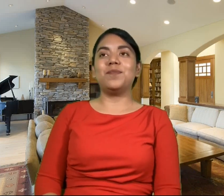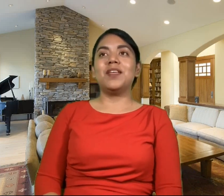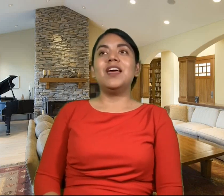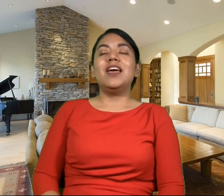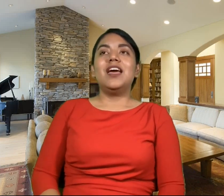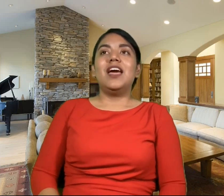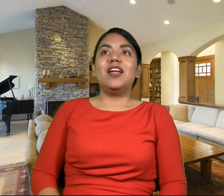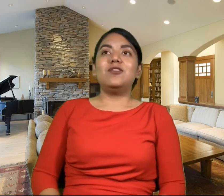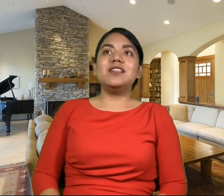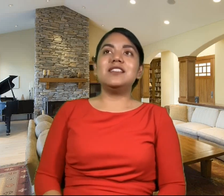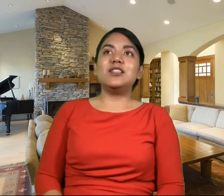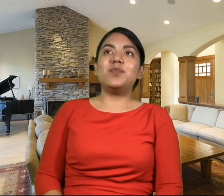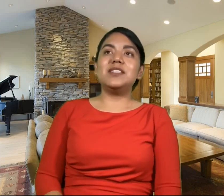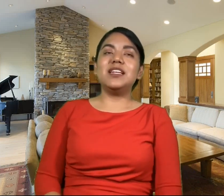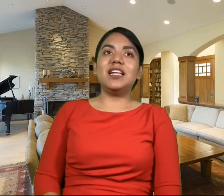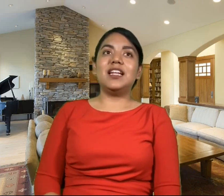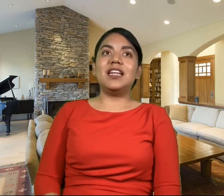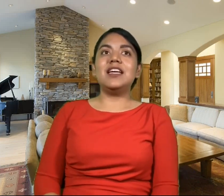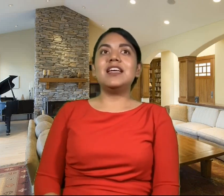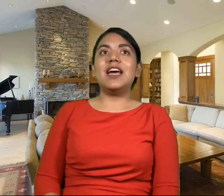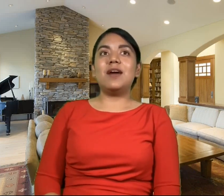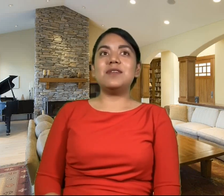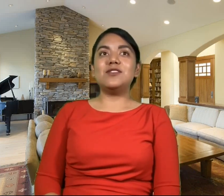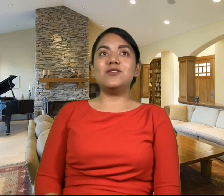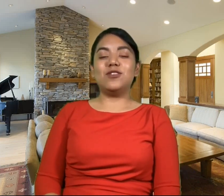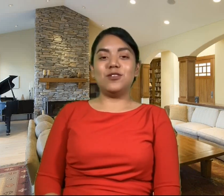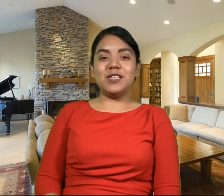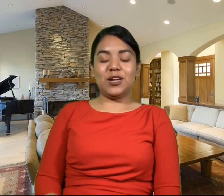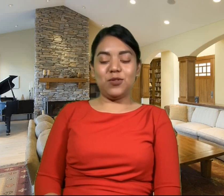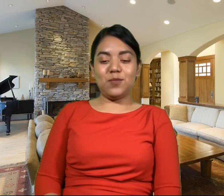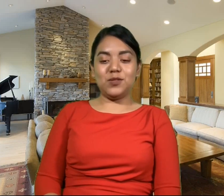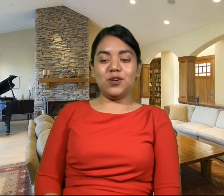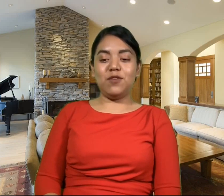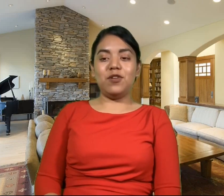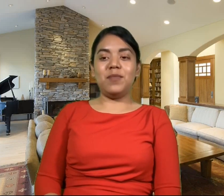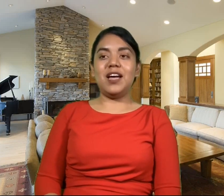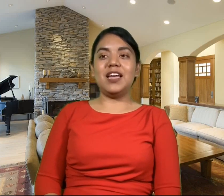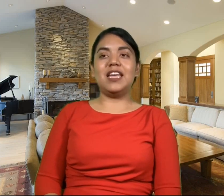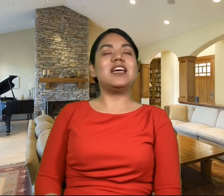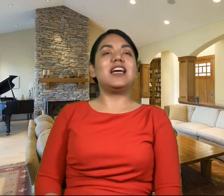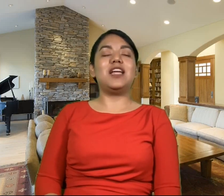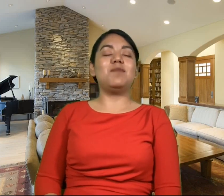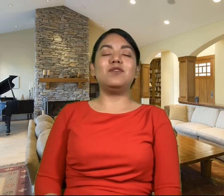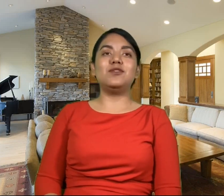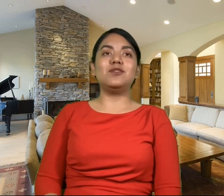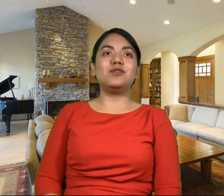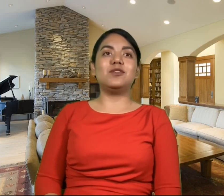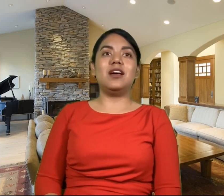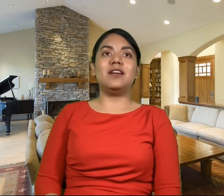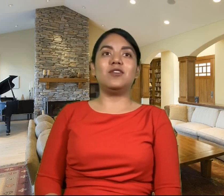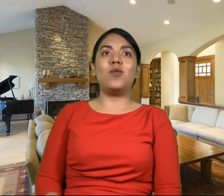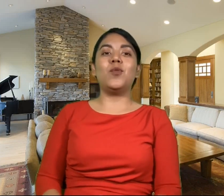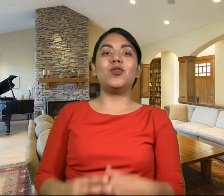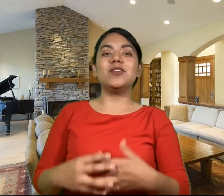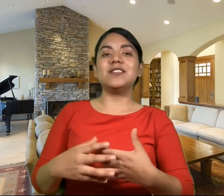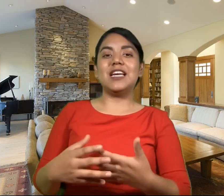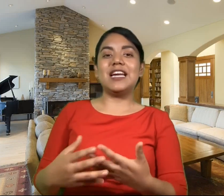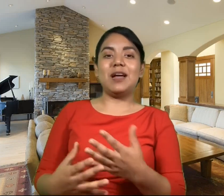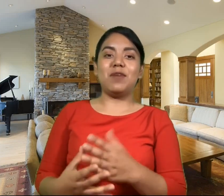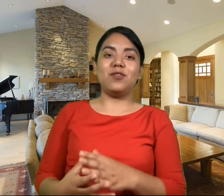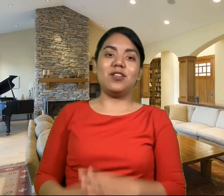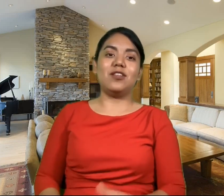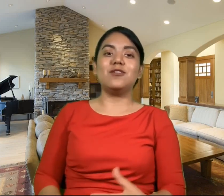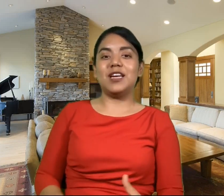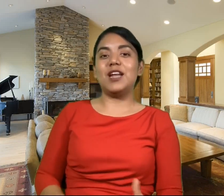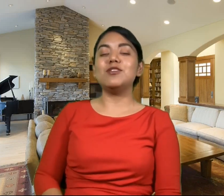orando. Entonces después entendí que a veces nosotros actuamos de una forma en que queremos como torcer